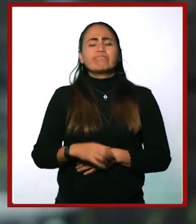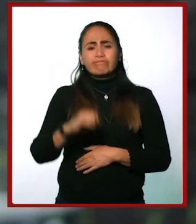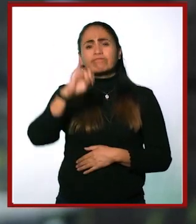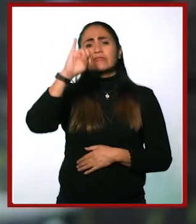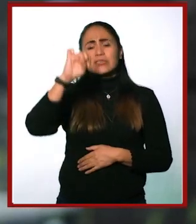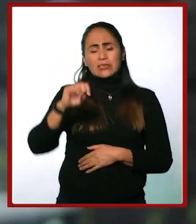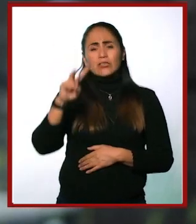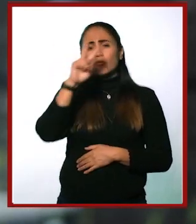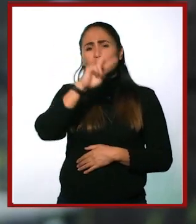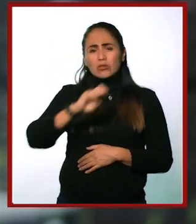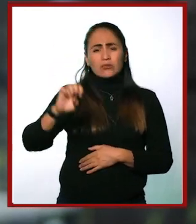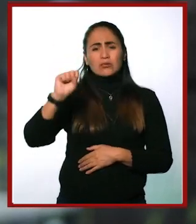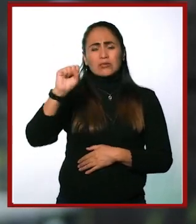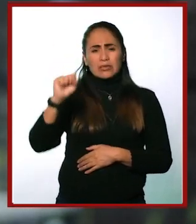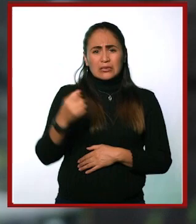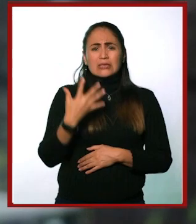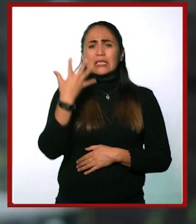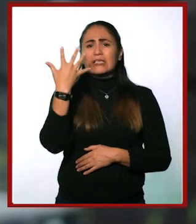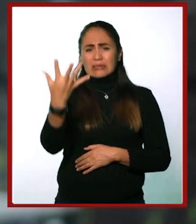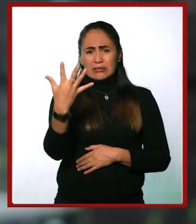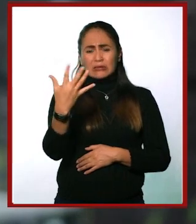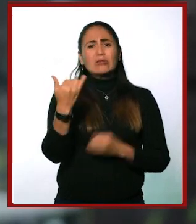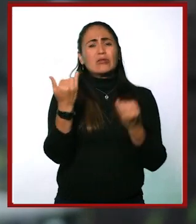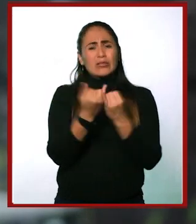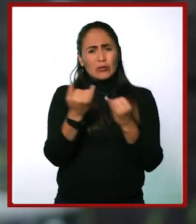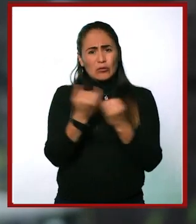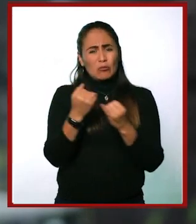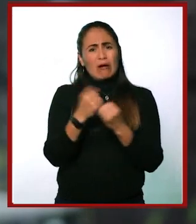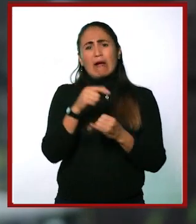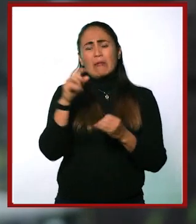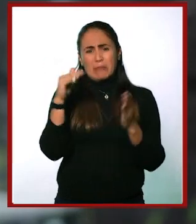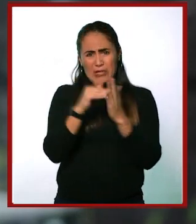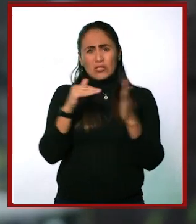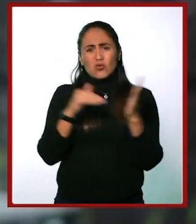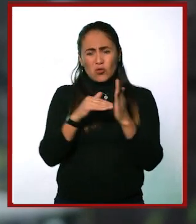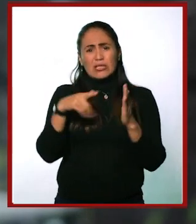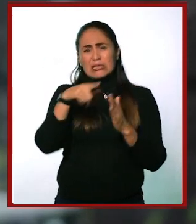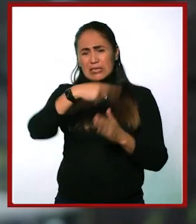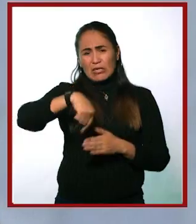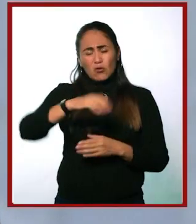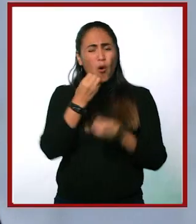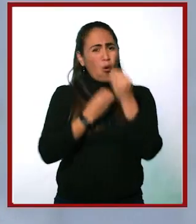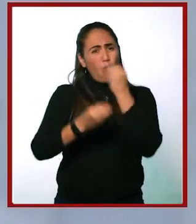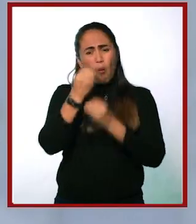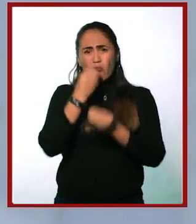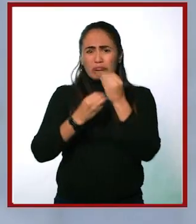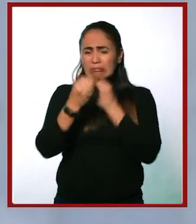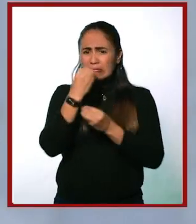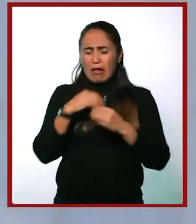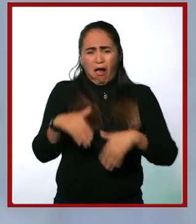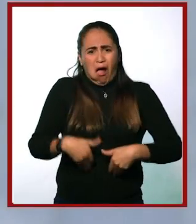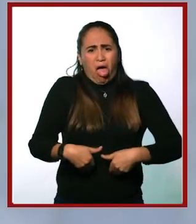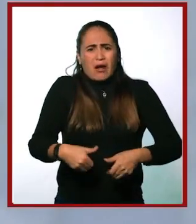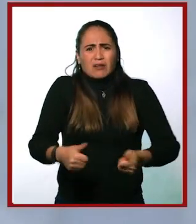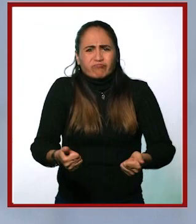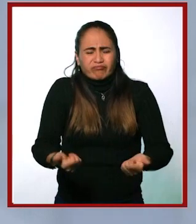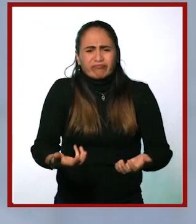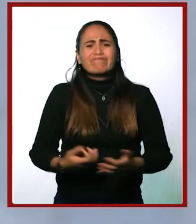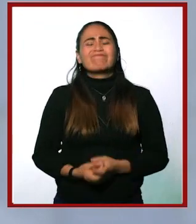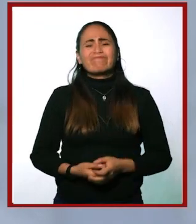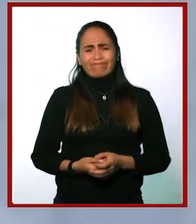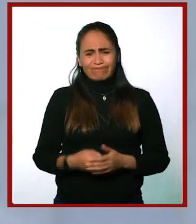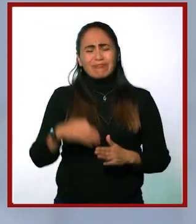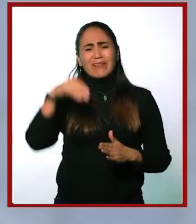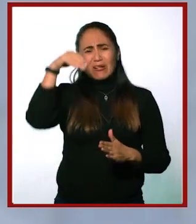que 265 millones de personas padecerán una crisis alimentaria si no se toman medidas directas. Los estragos de esta